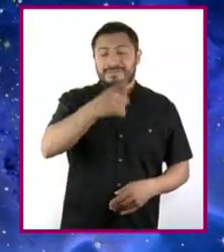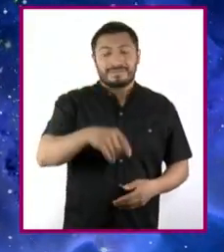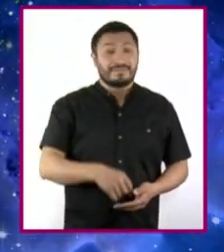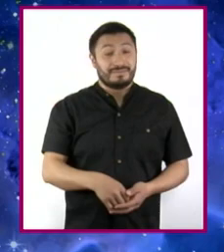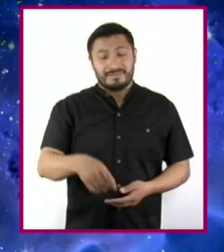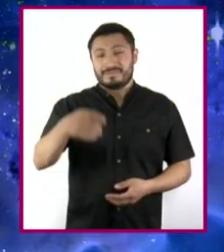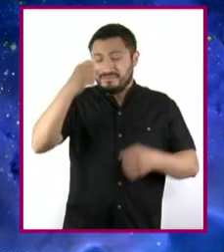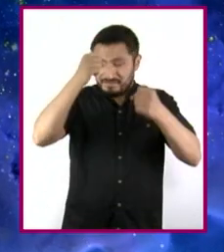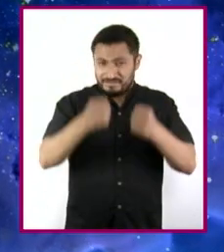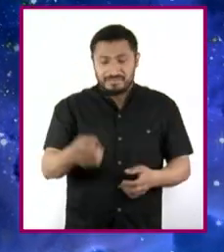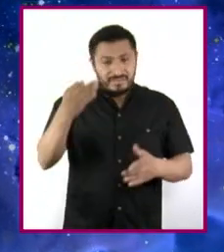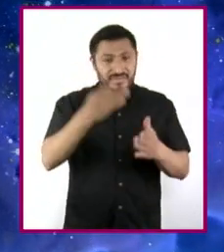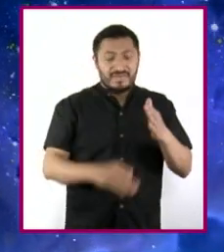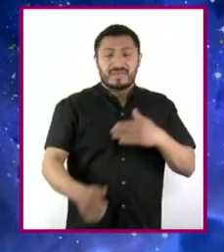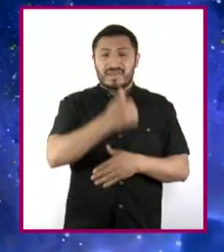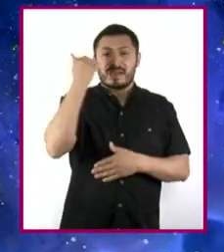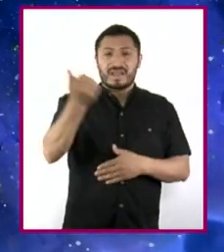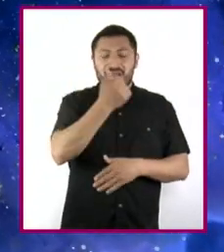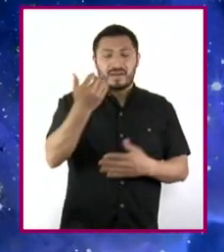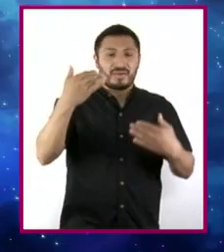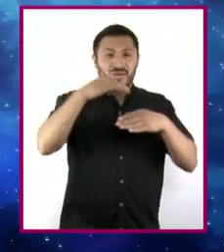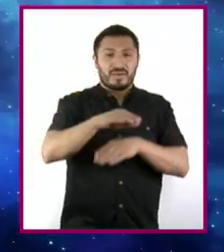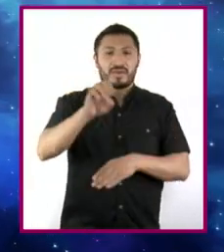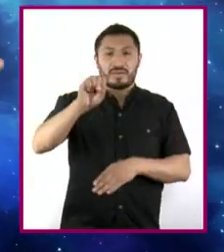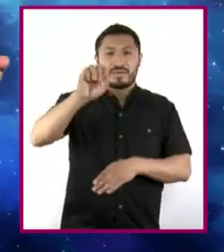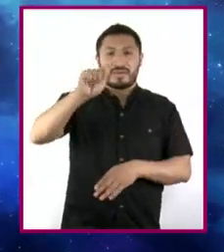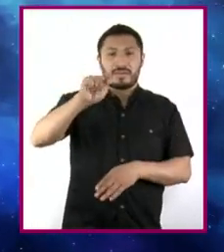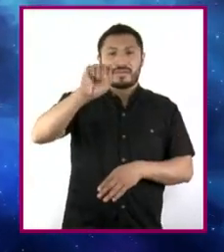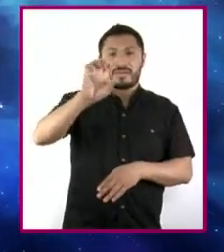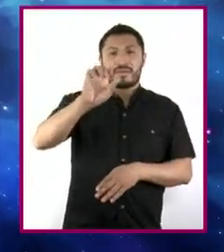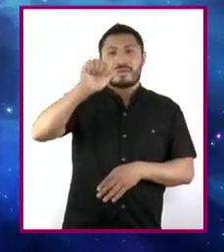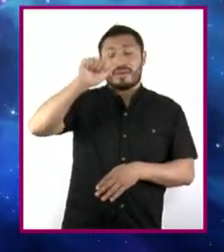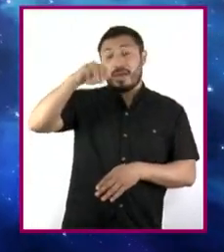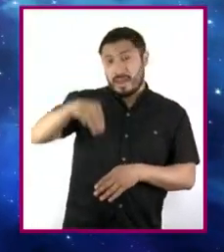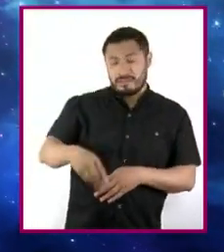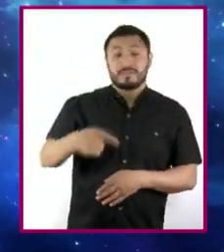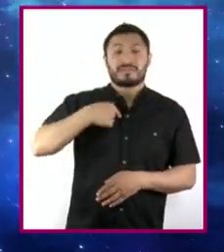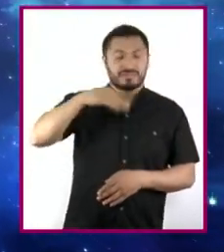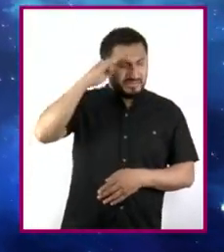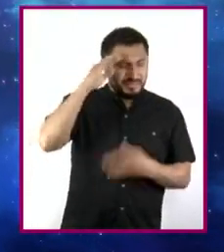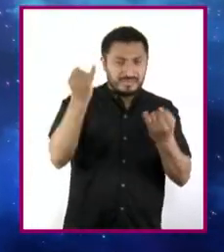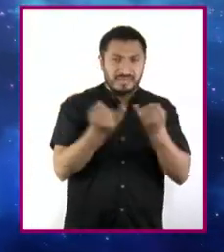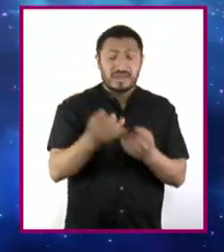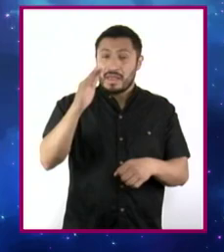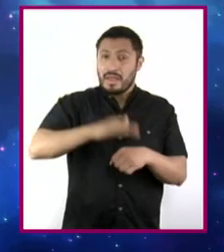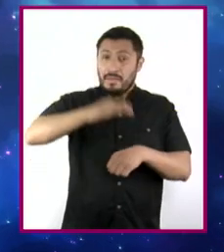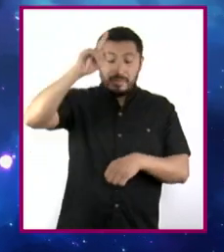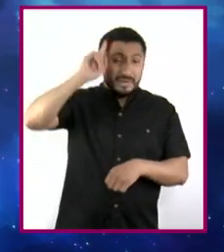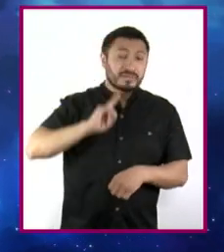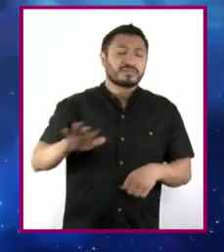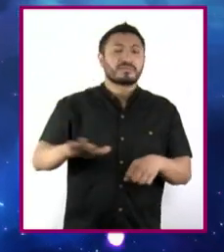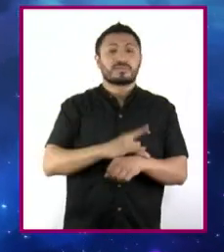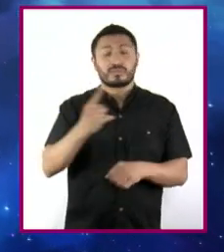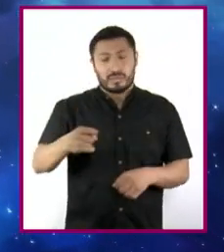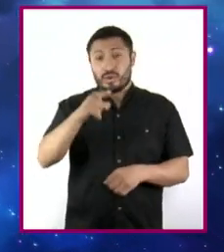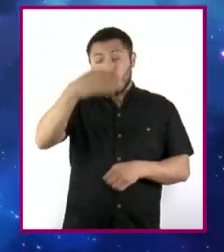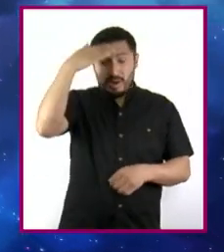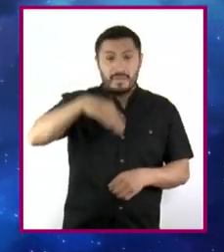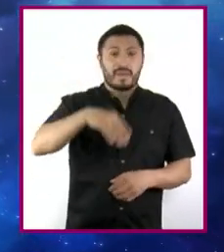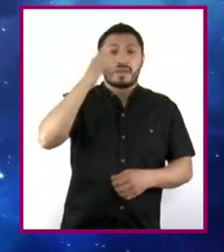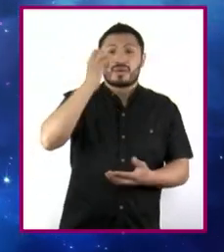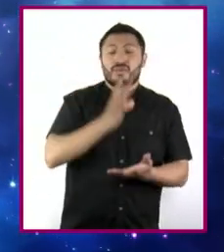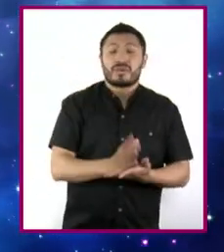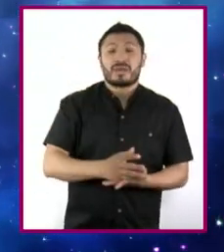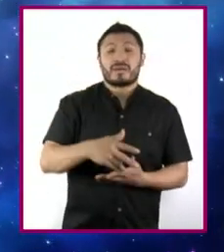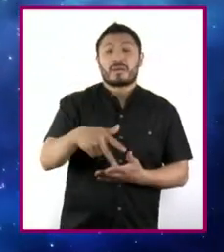Sin duda hace falta más estudiantes en las áreas STEAM. Yo también lo pienso, Pepe, y sobre todo, más mujeres. Porque ¿sabías que solo un poco